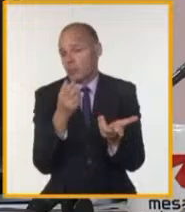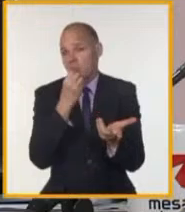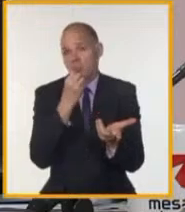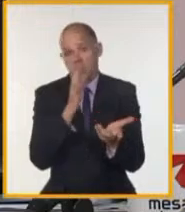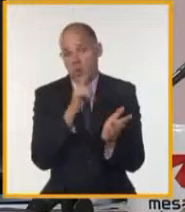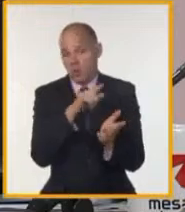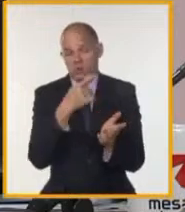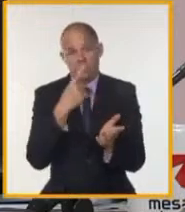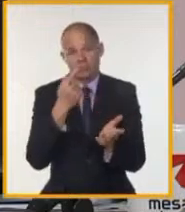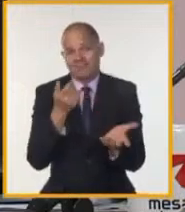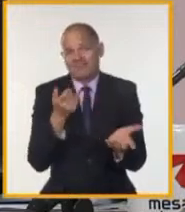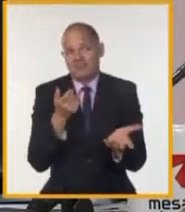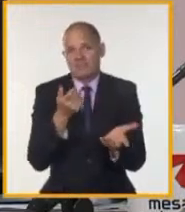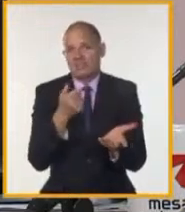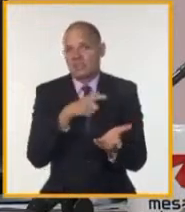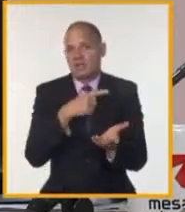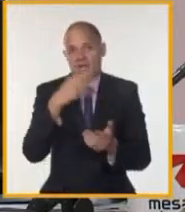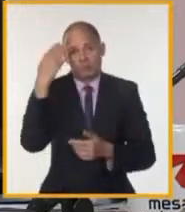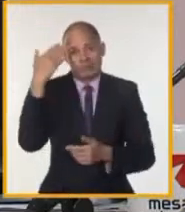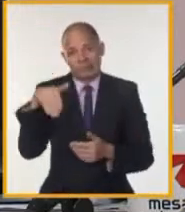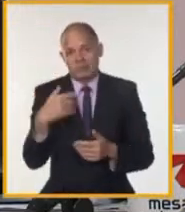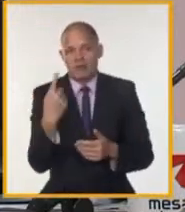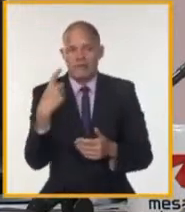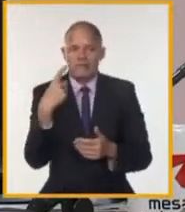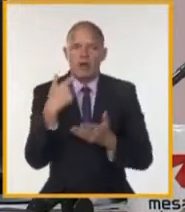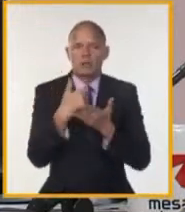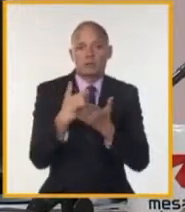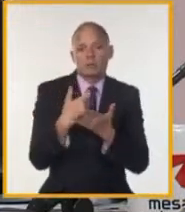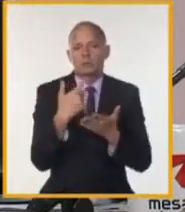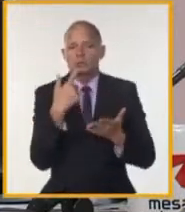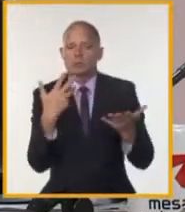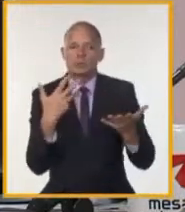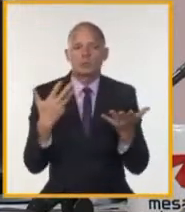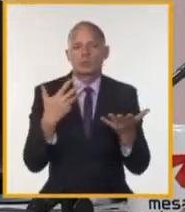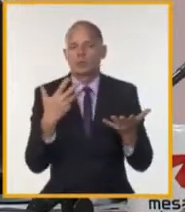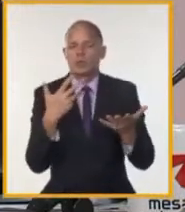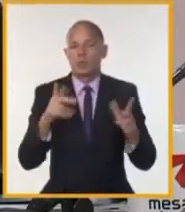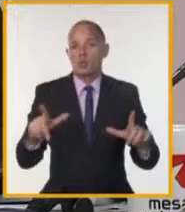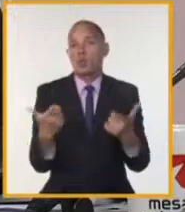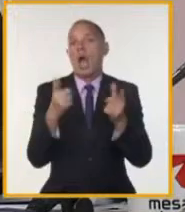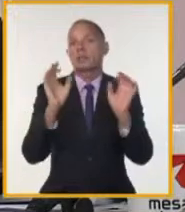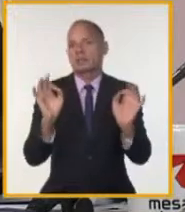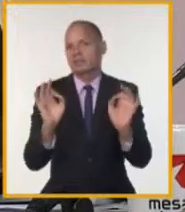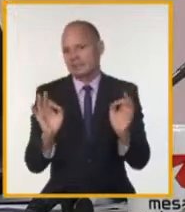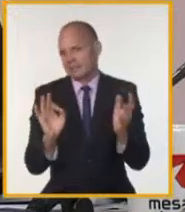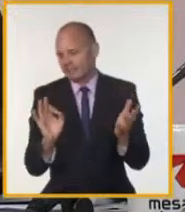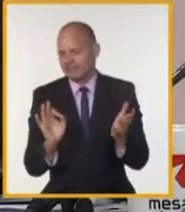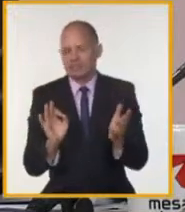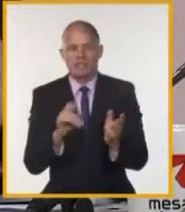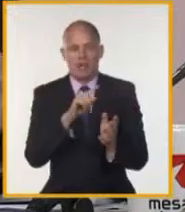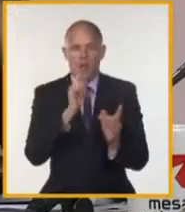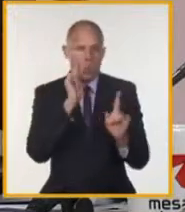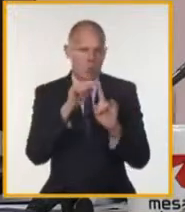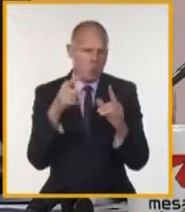los municipios más importantes y tienen también, como se señalaba, la misión de servicios especiales. Ahora mismo la serie